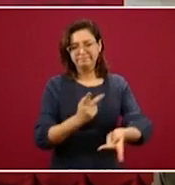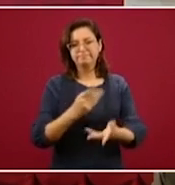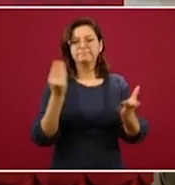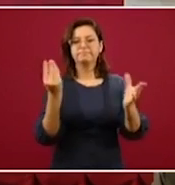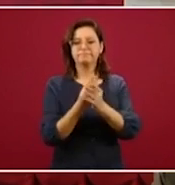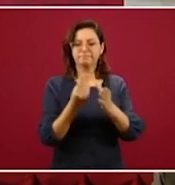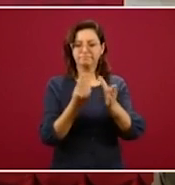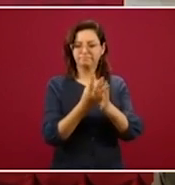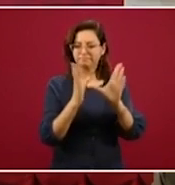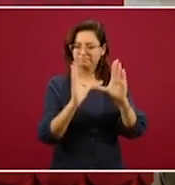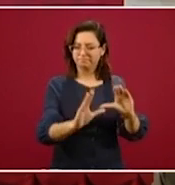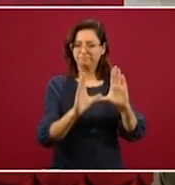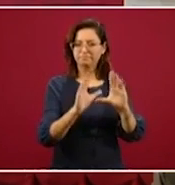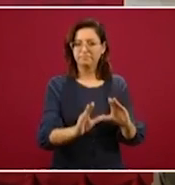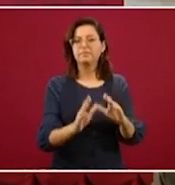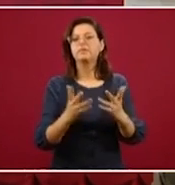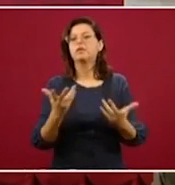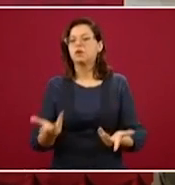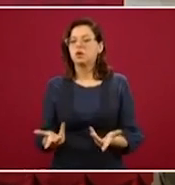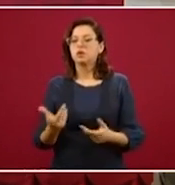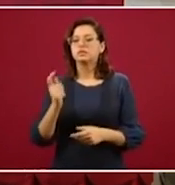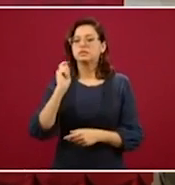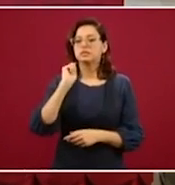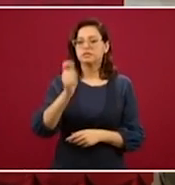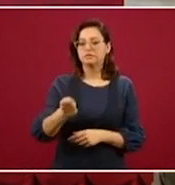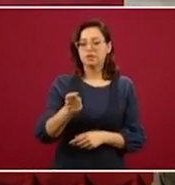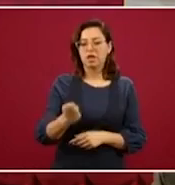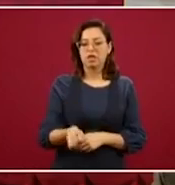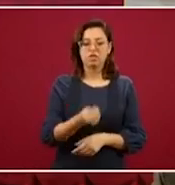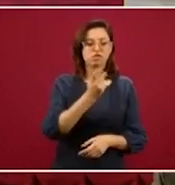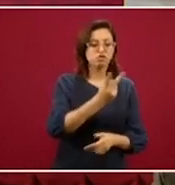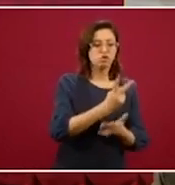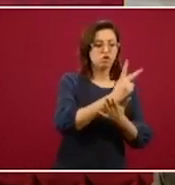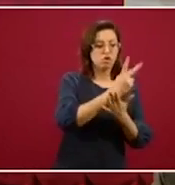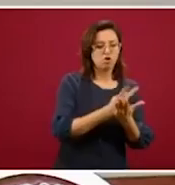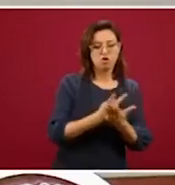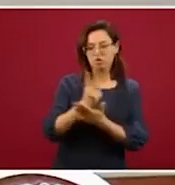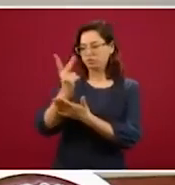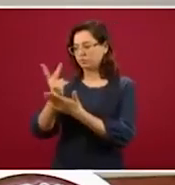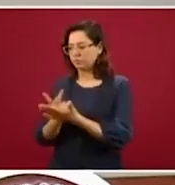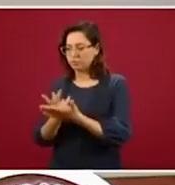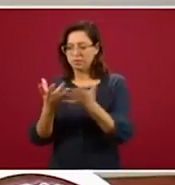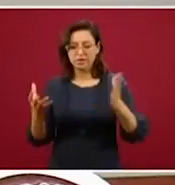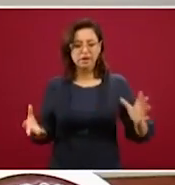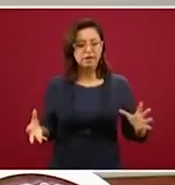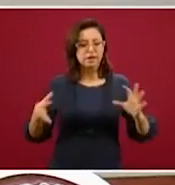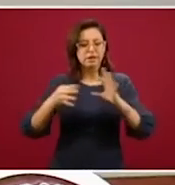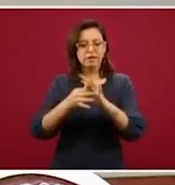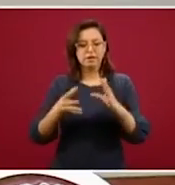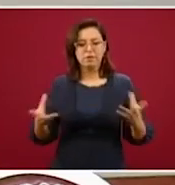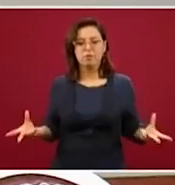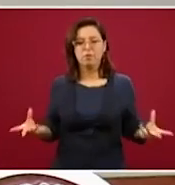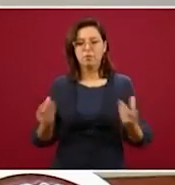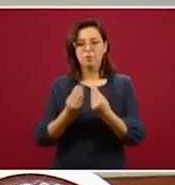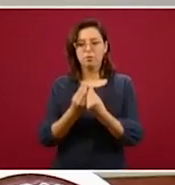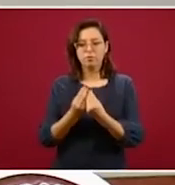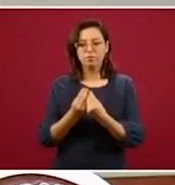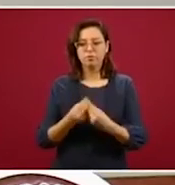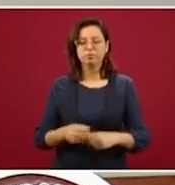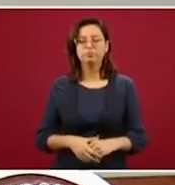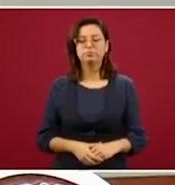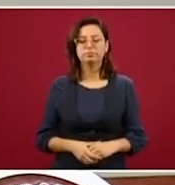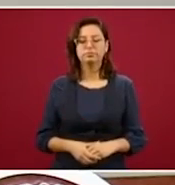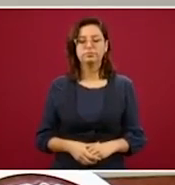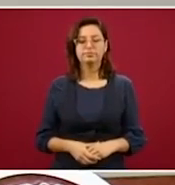capacitación. Entonces, es sumar los esfuerzos de dos programas prioritarios del gobierno de la